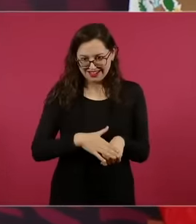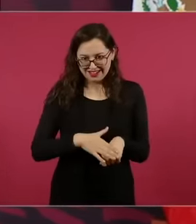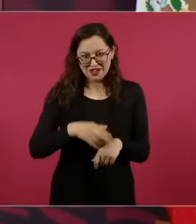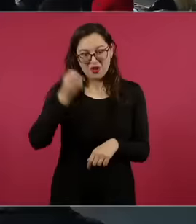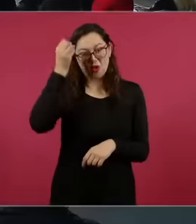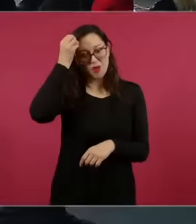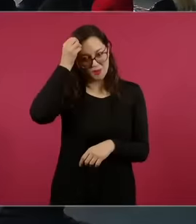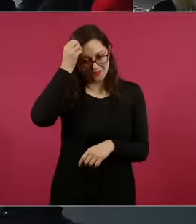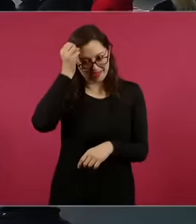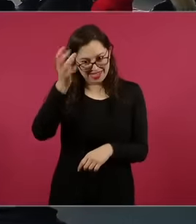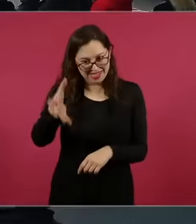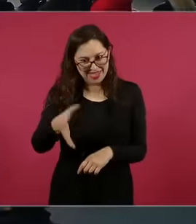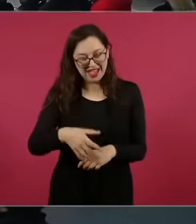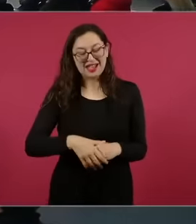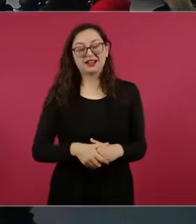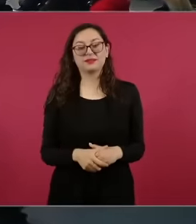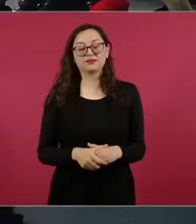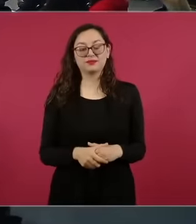está